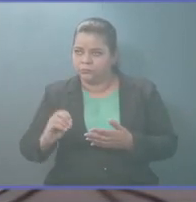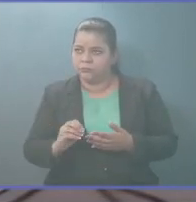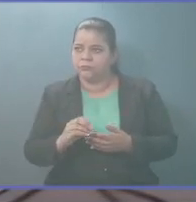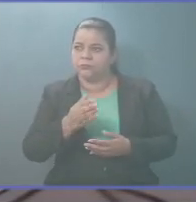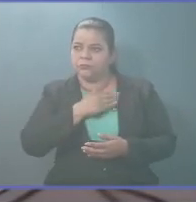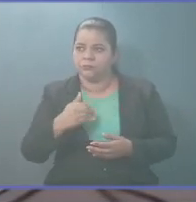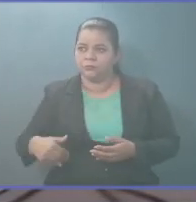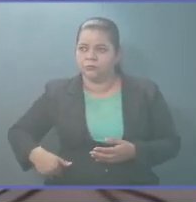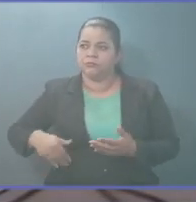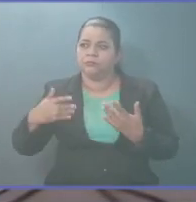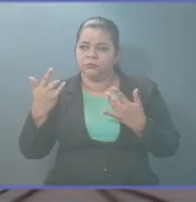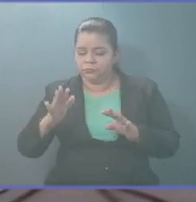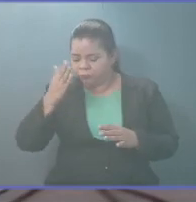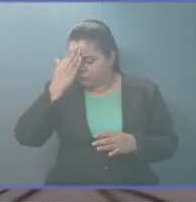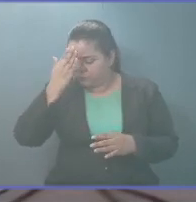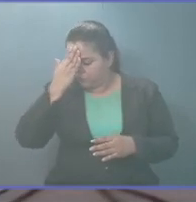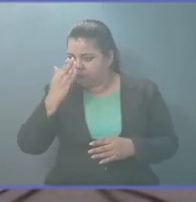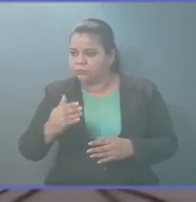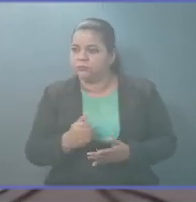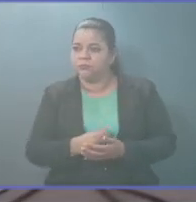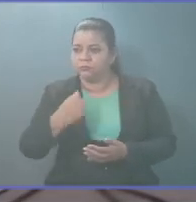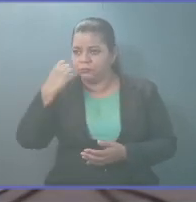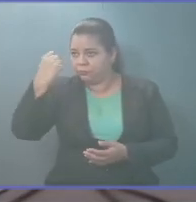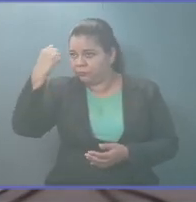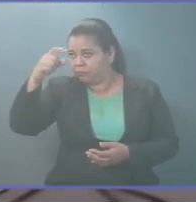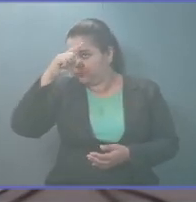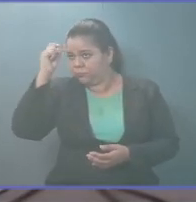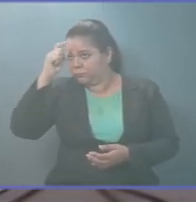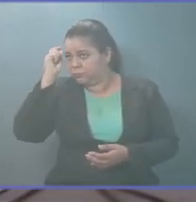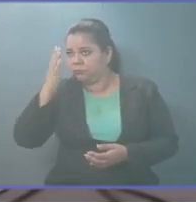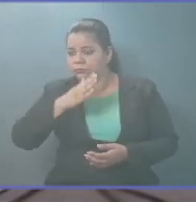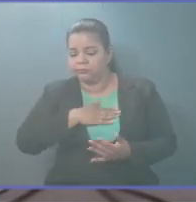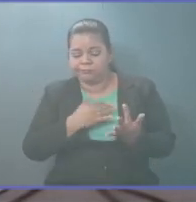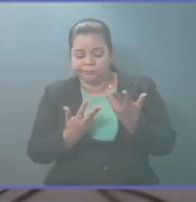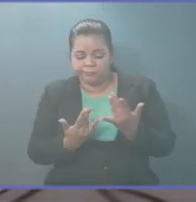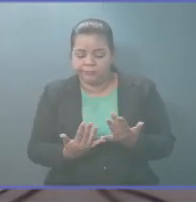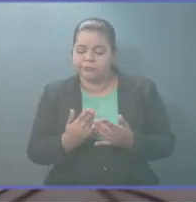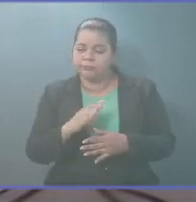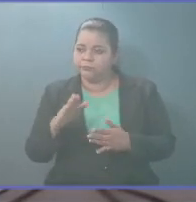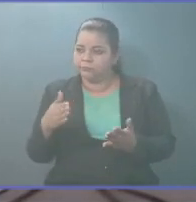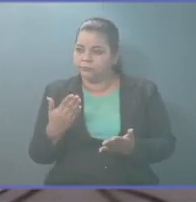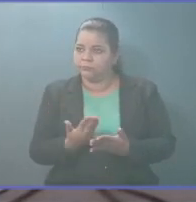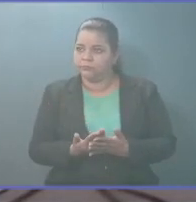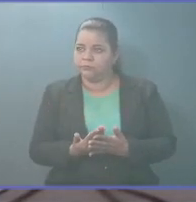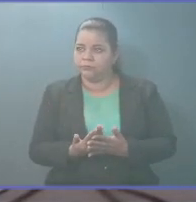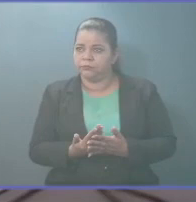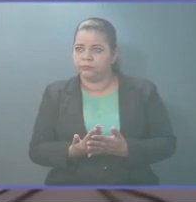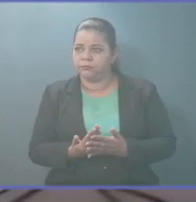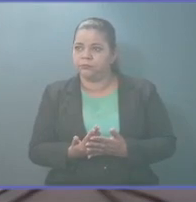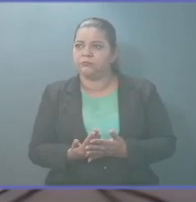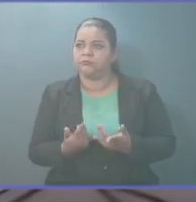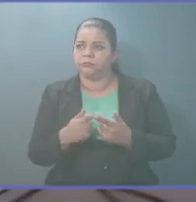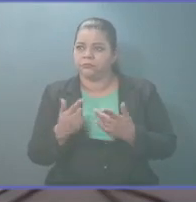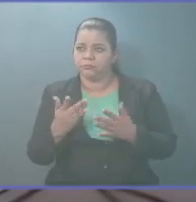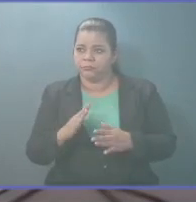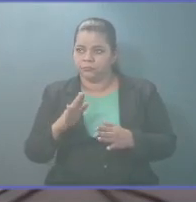es la conformación de este tribunal con toda la potestad de poder sancionar. Entonces,